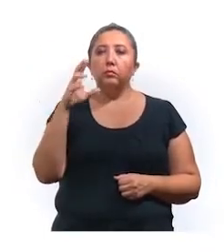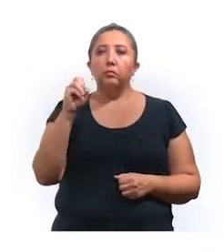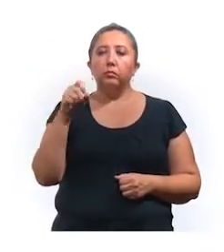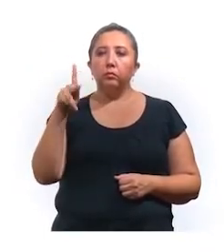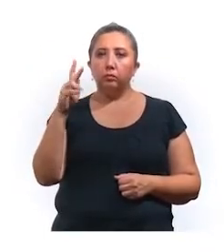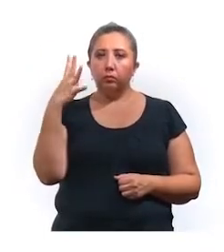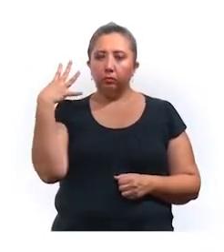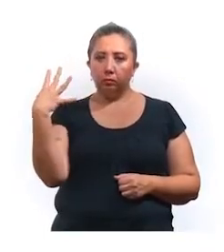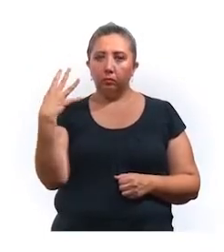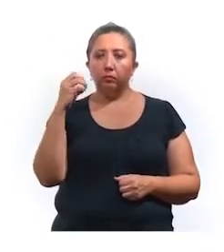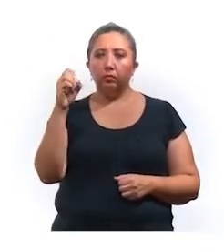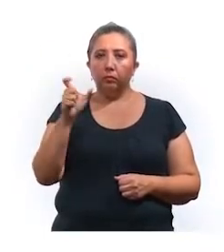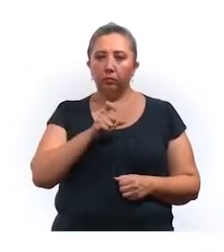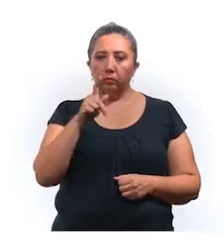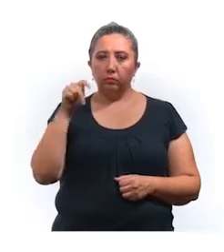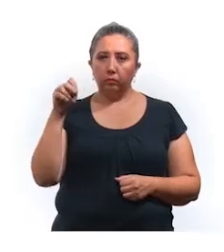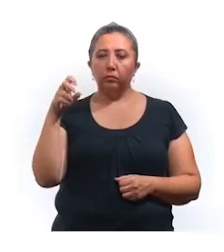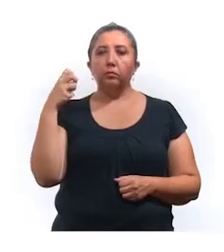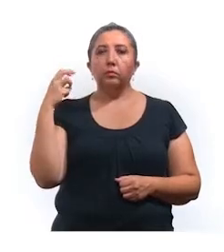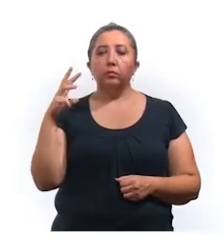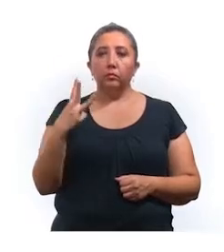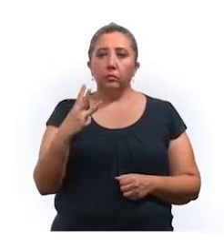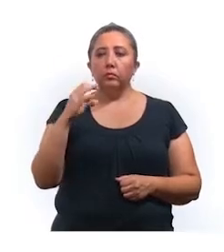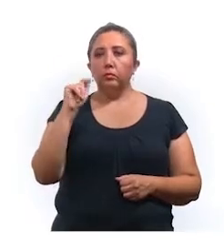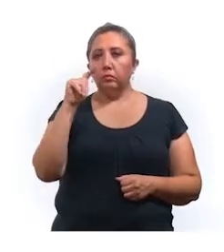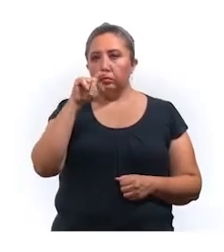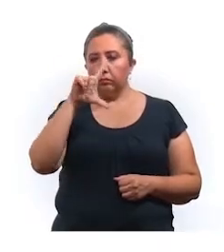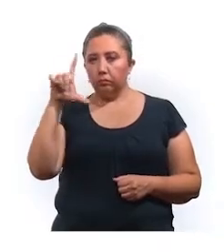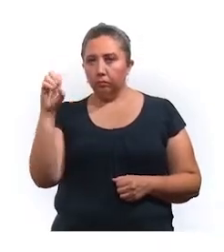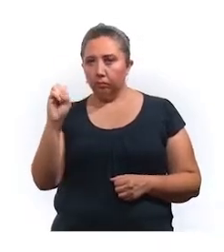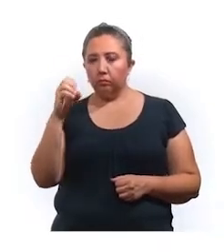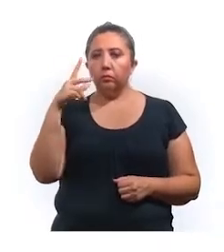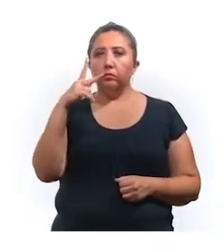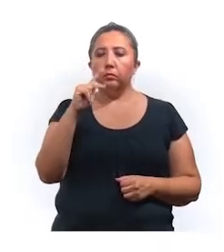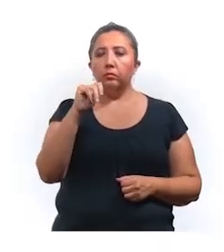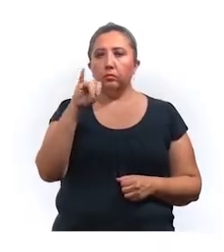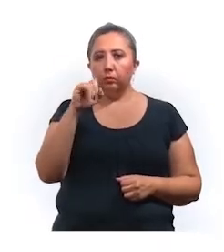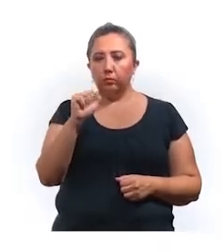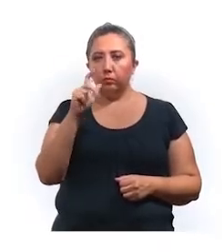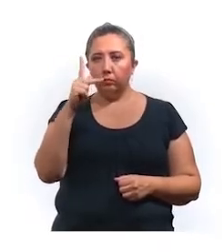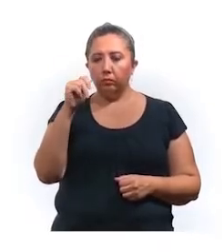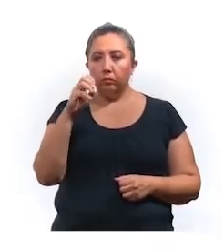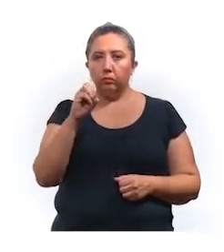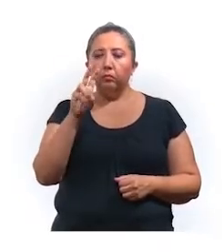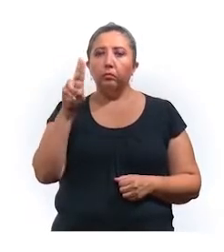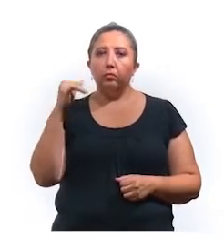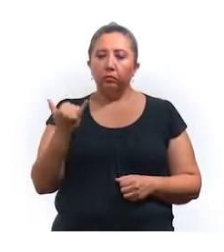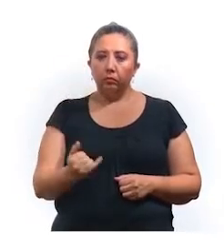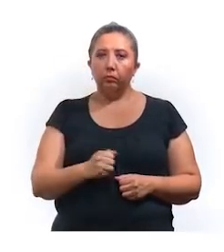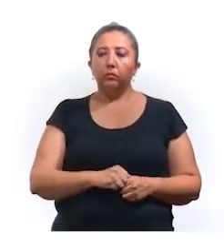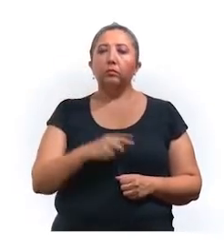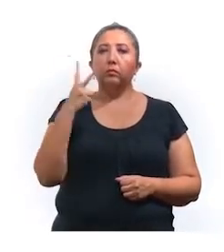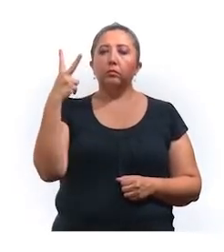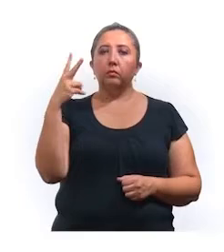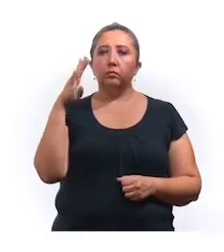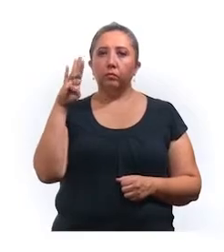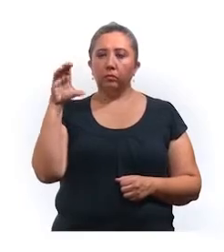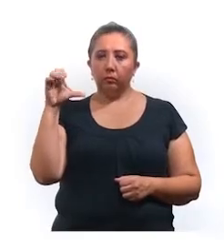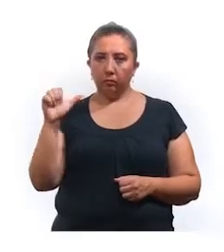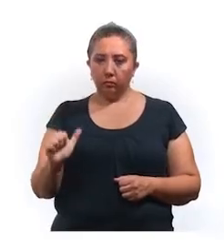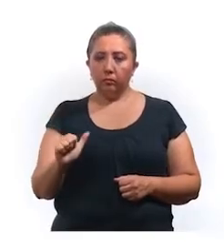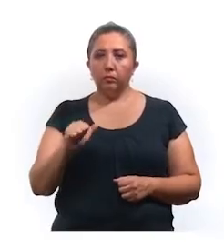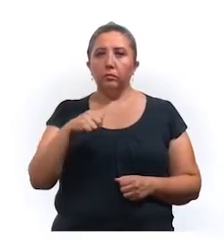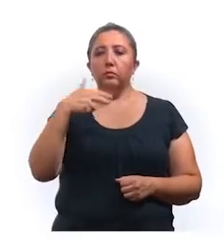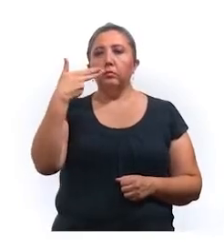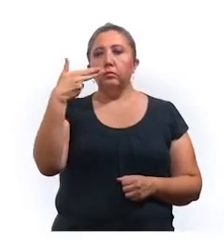Cuncunul, 4 en Oxcuscap, 3 en Cenotillo, Espita, Peto y Guayma, 2 en Baca,